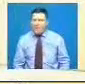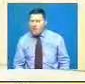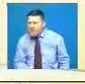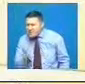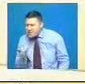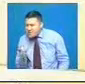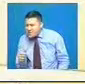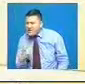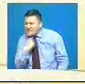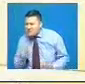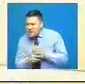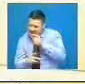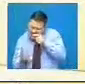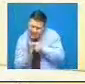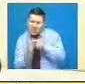son los obstáculos,